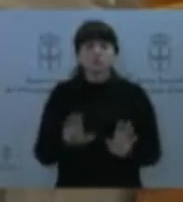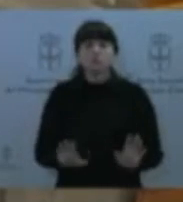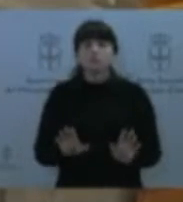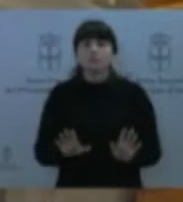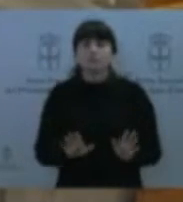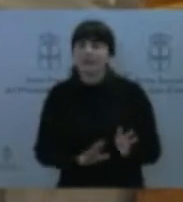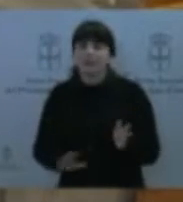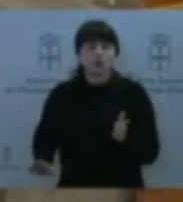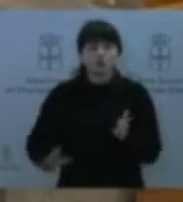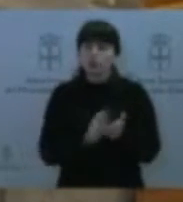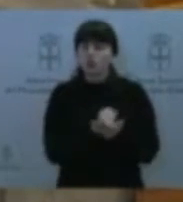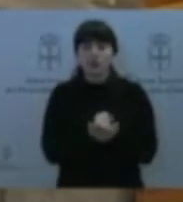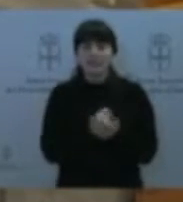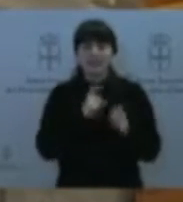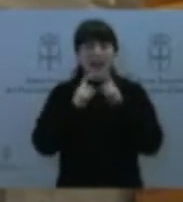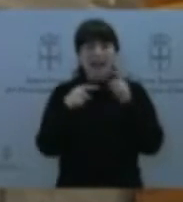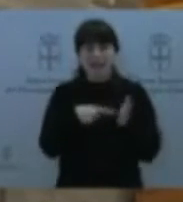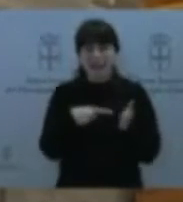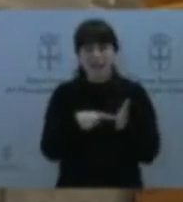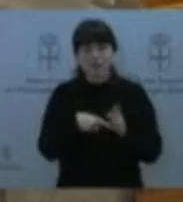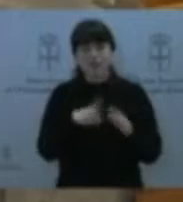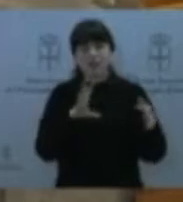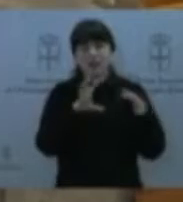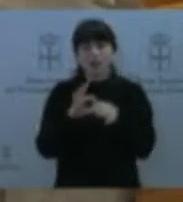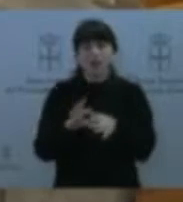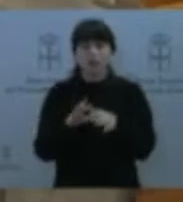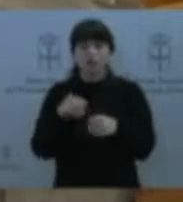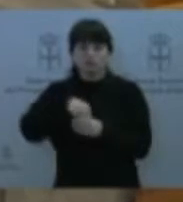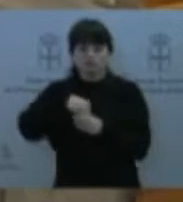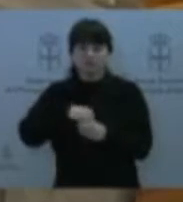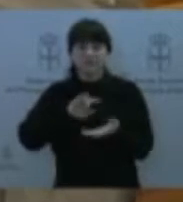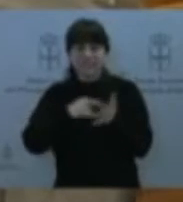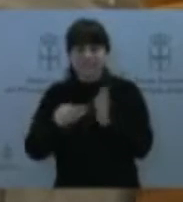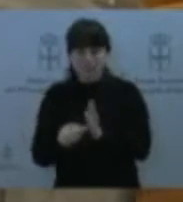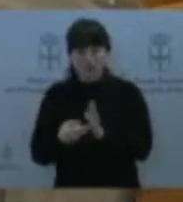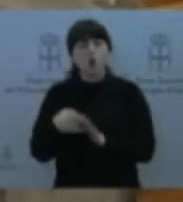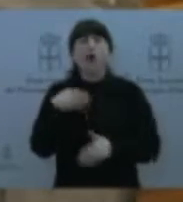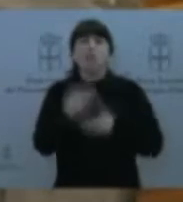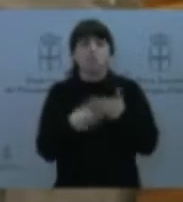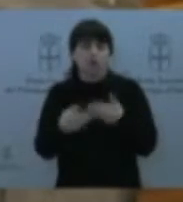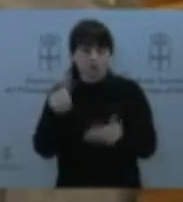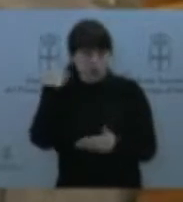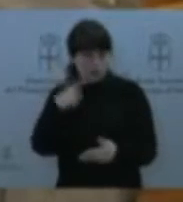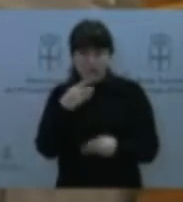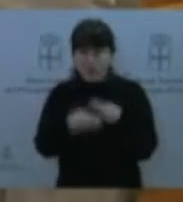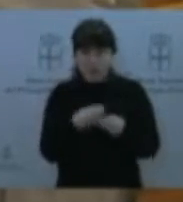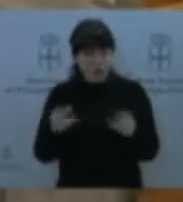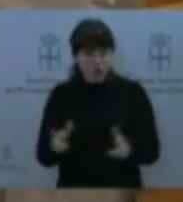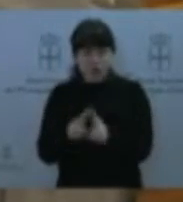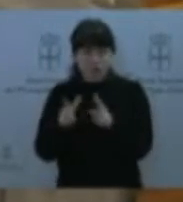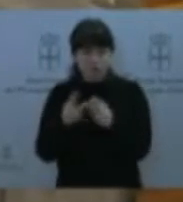criterios técnicos. El proceso sabe que se realizó por medios propios de la sociedad, recurriendo solo a la asistencia